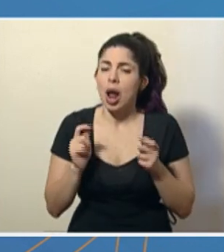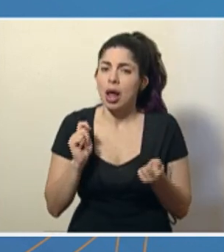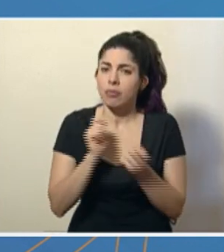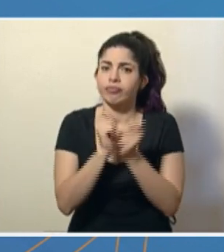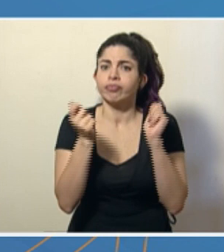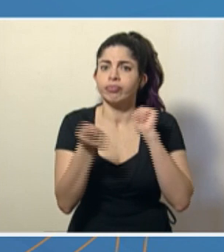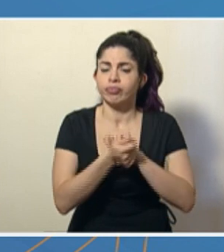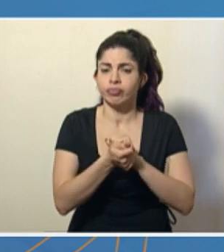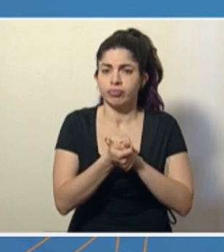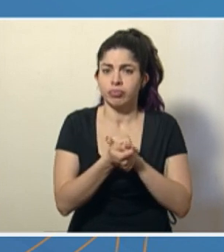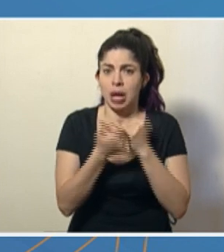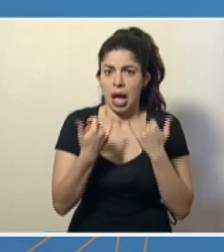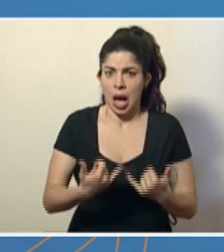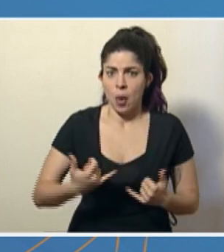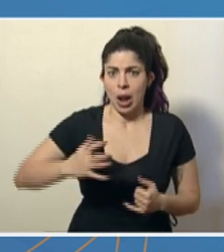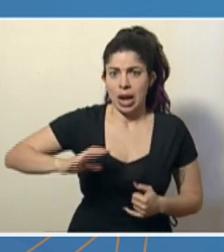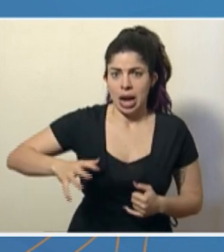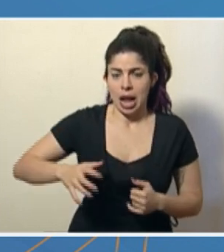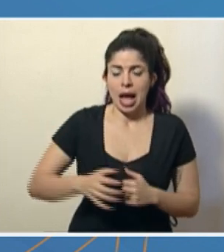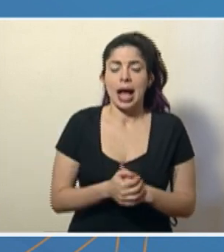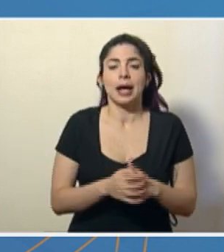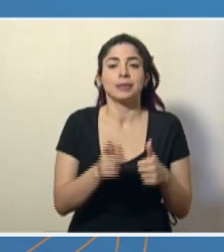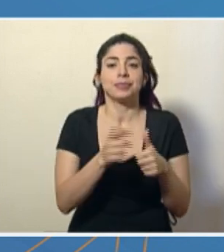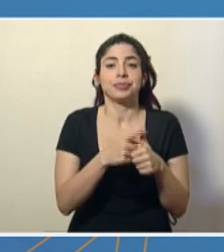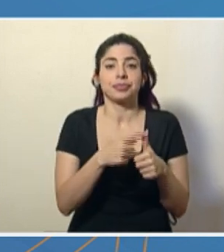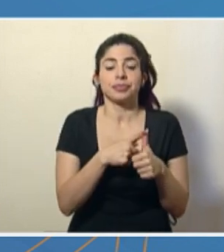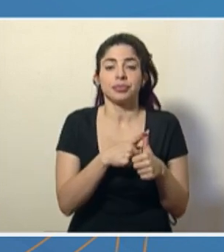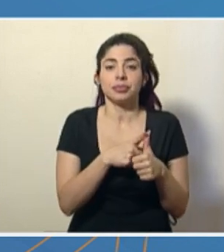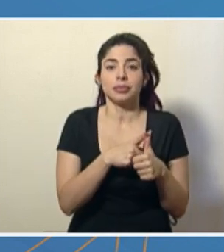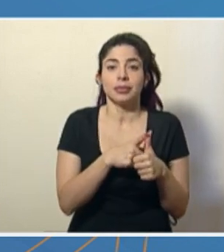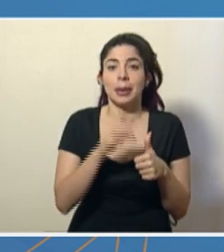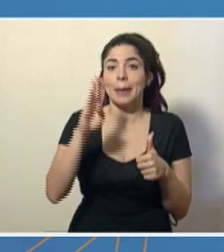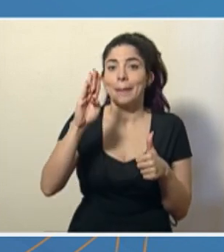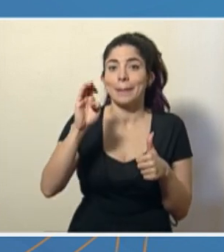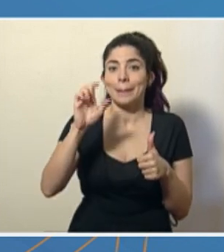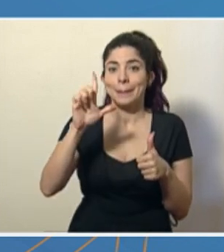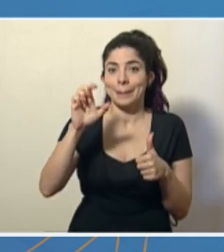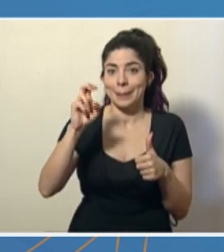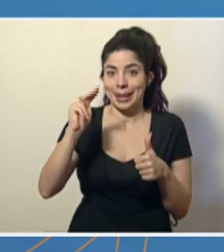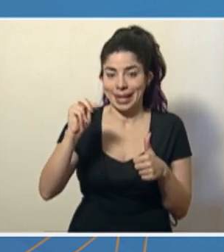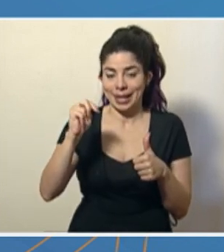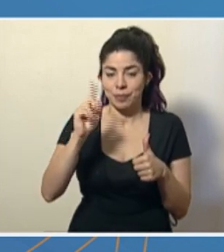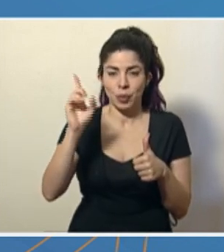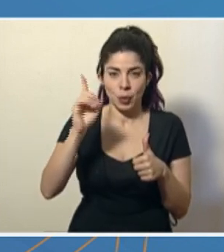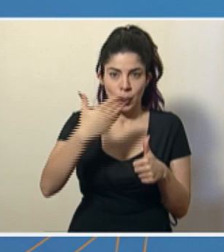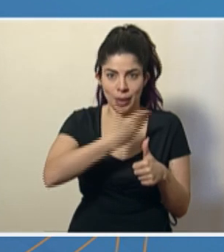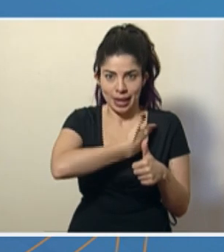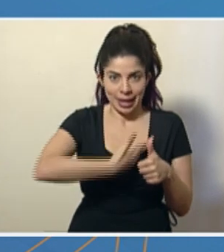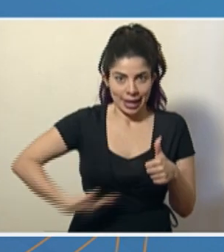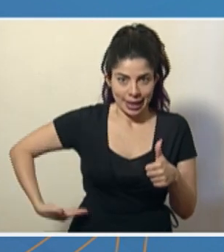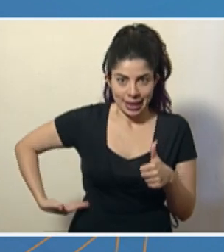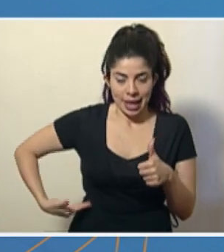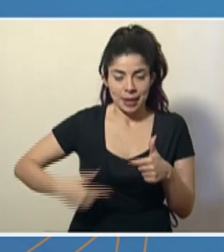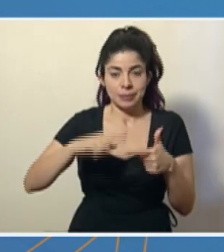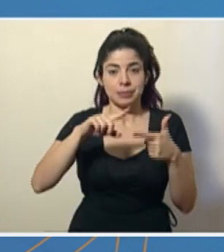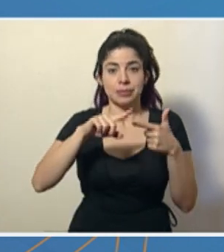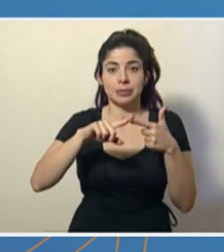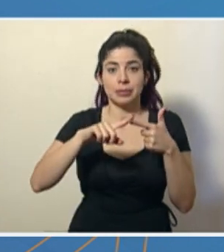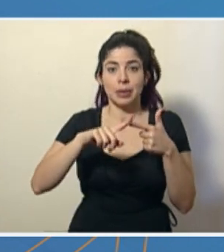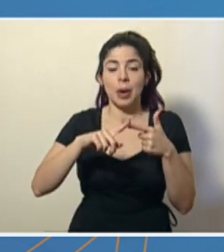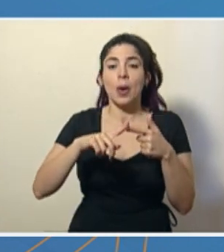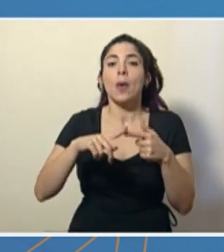pasan a la alerta naranja son el Cantón de Belén en Heredia, el Cantón